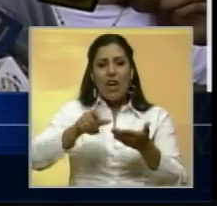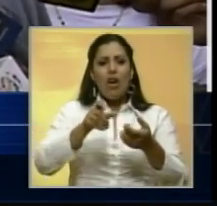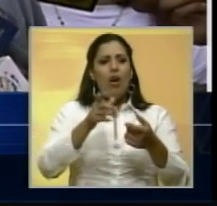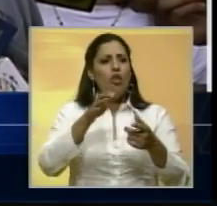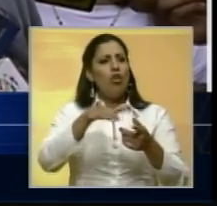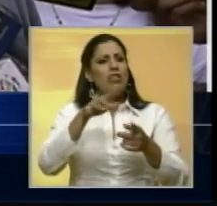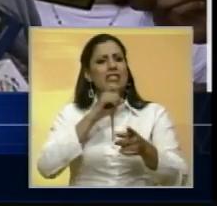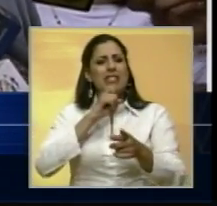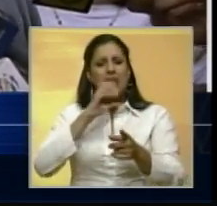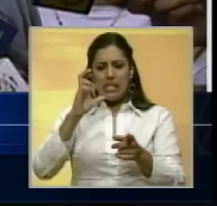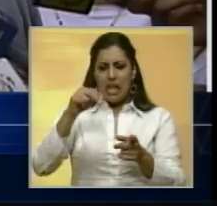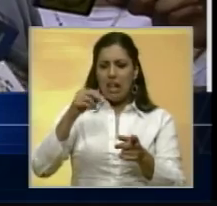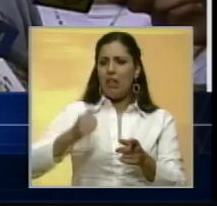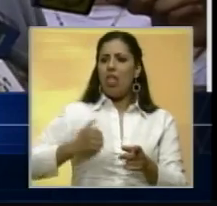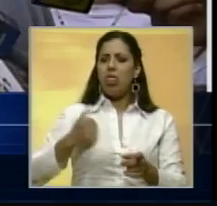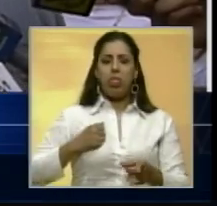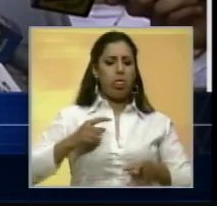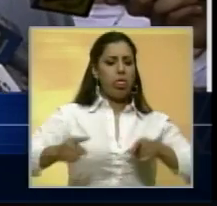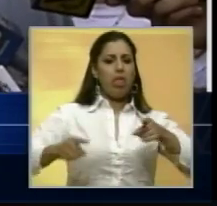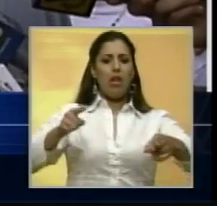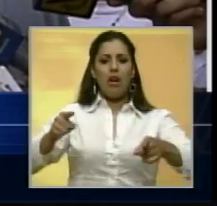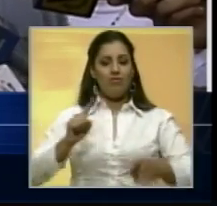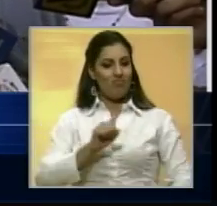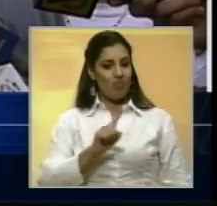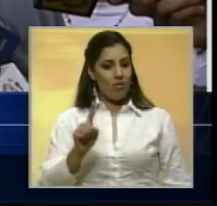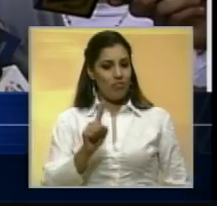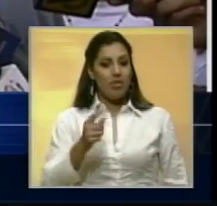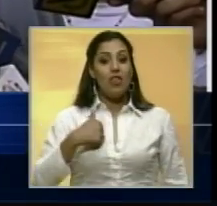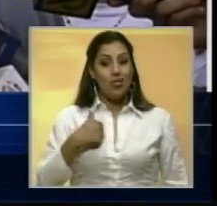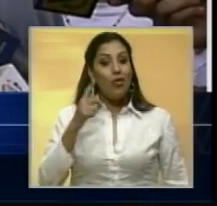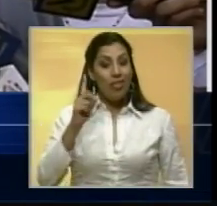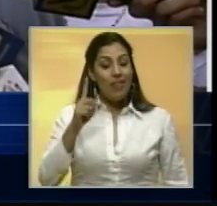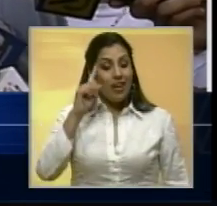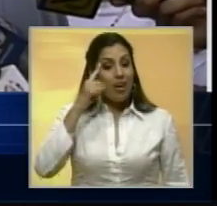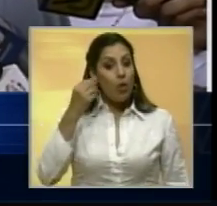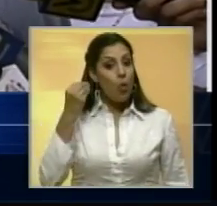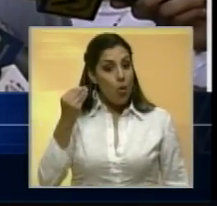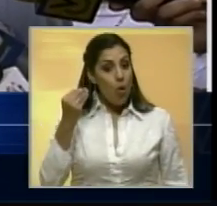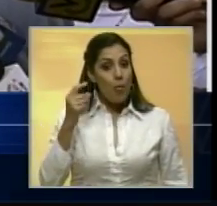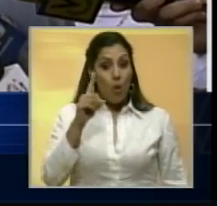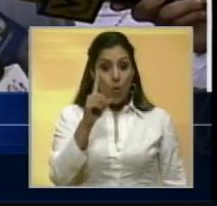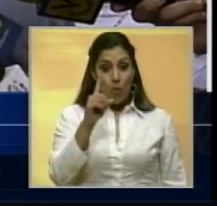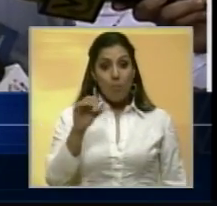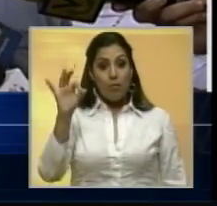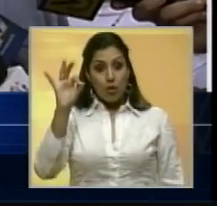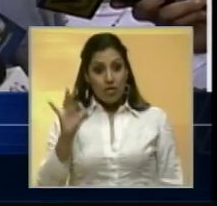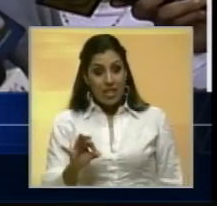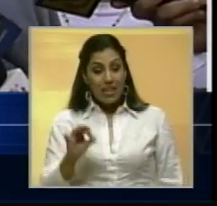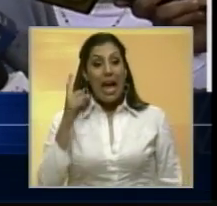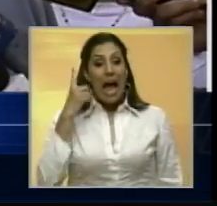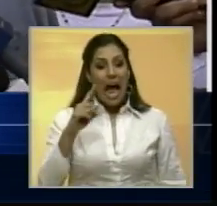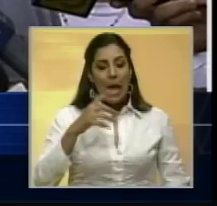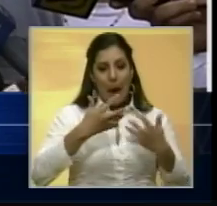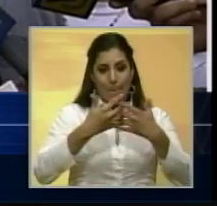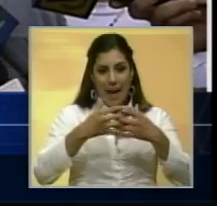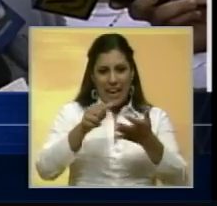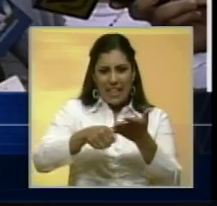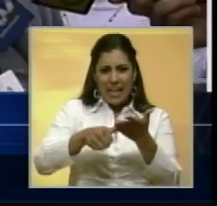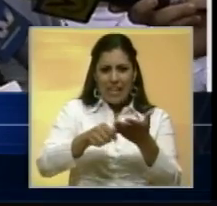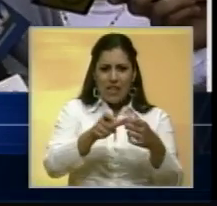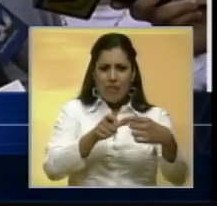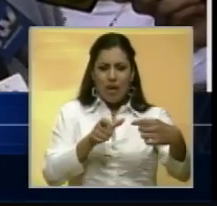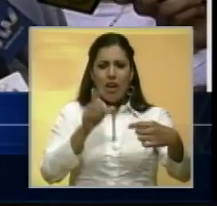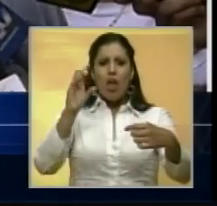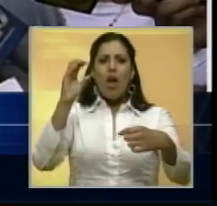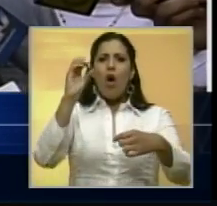ubicadas donde al CNE le dé la gana. Yo debo recordar cómo en el 1% había más máquinas